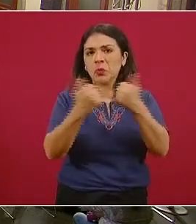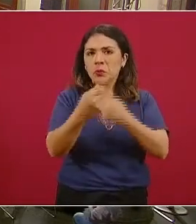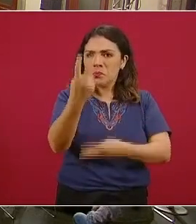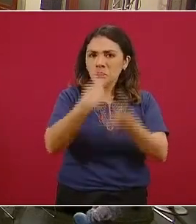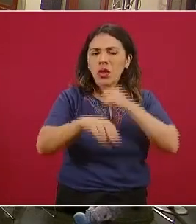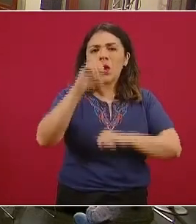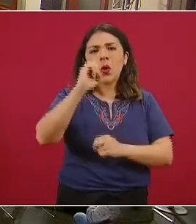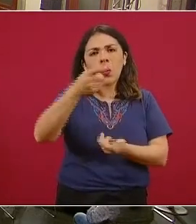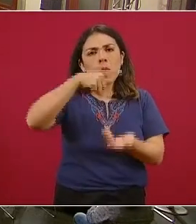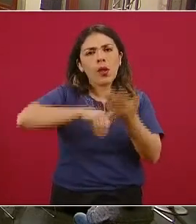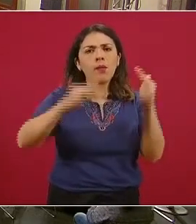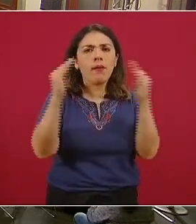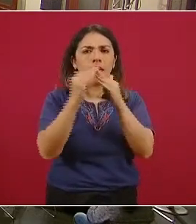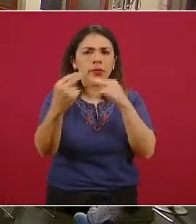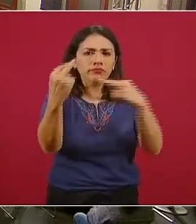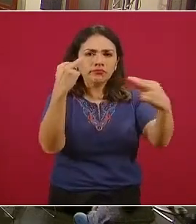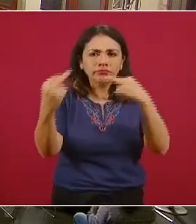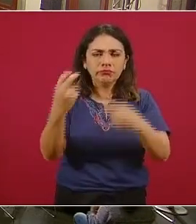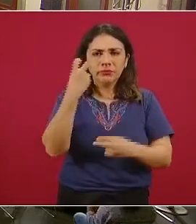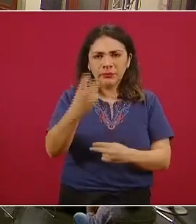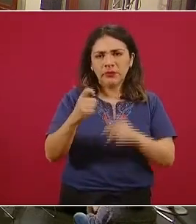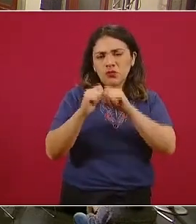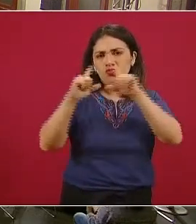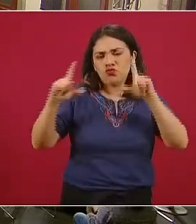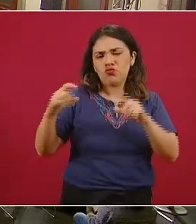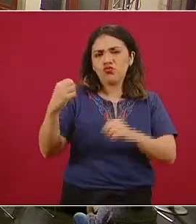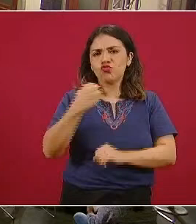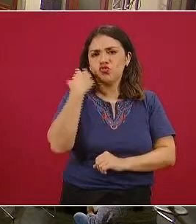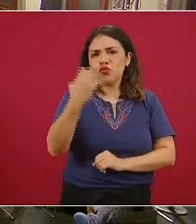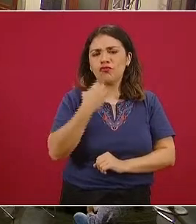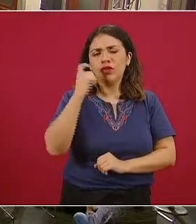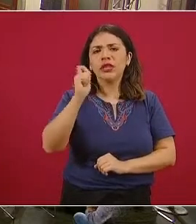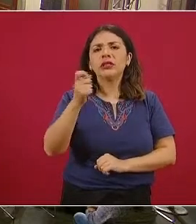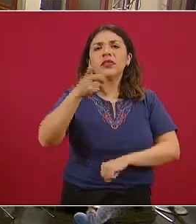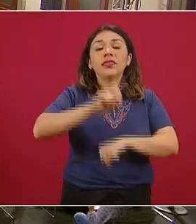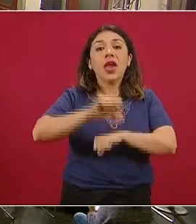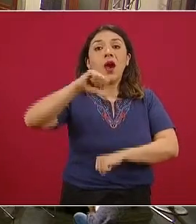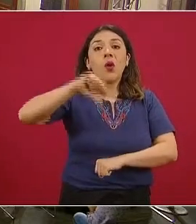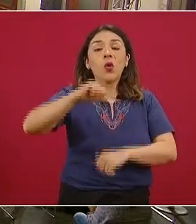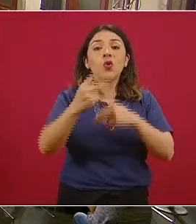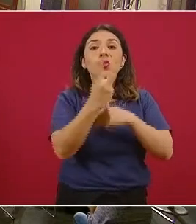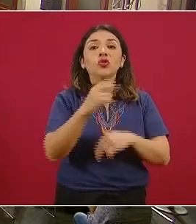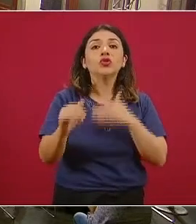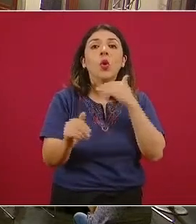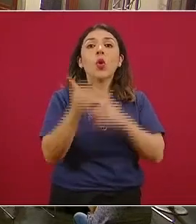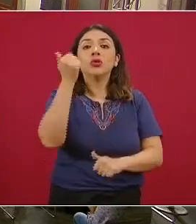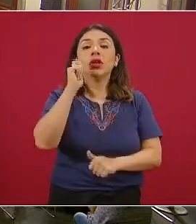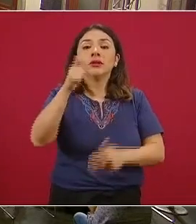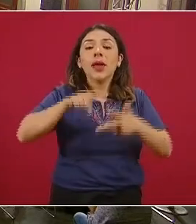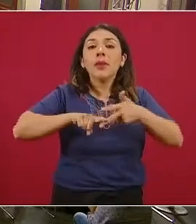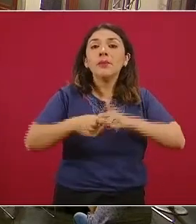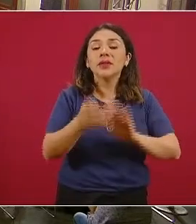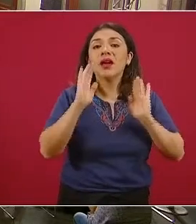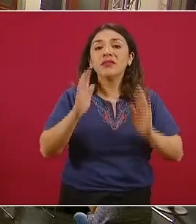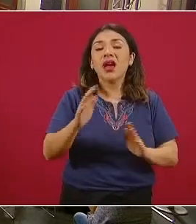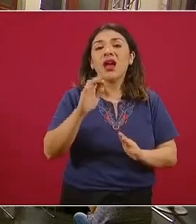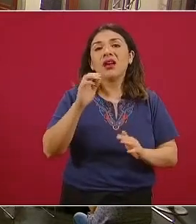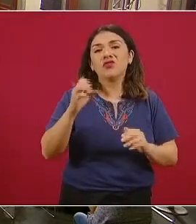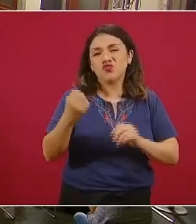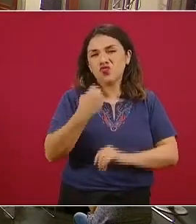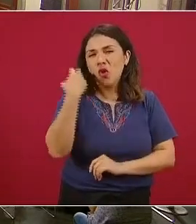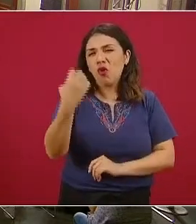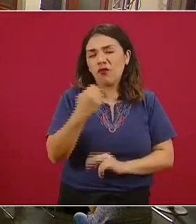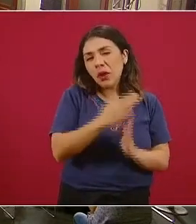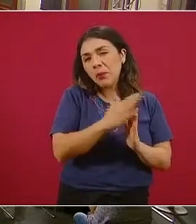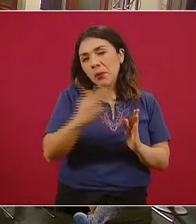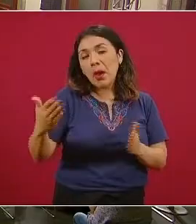o virtual atienden esta conferencia, que por cierto es la número ya 211 desde que iniciaron las mismas,